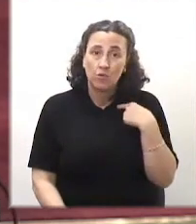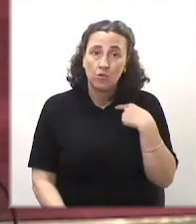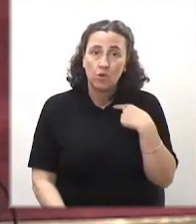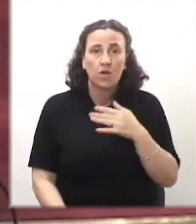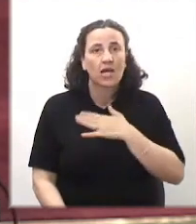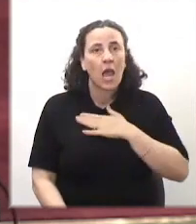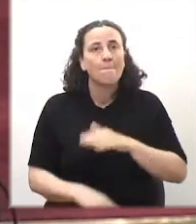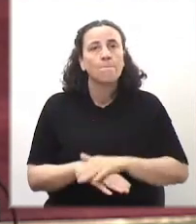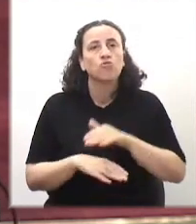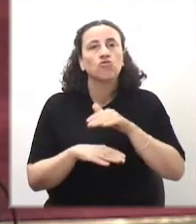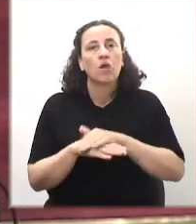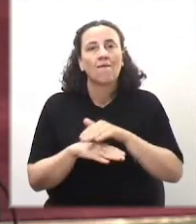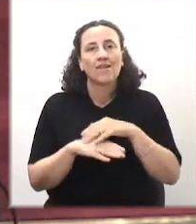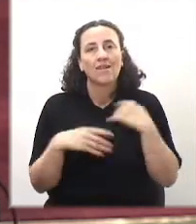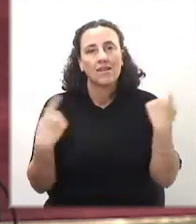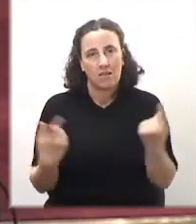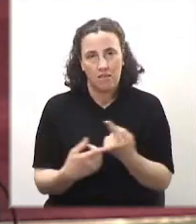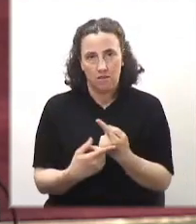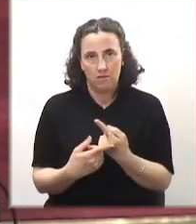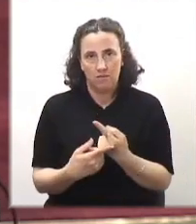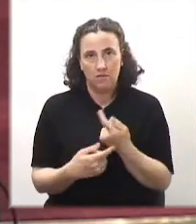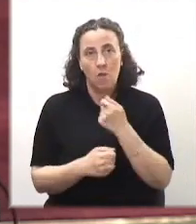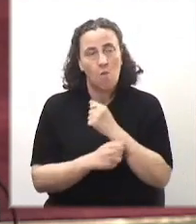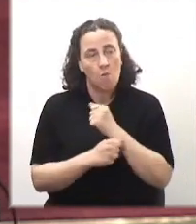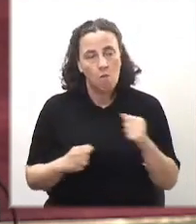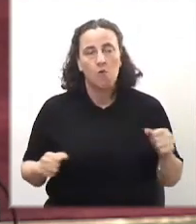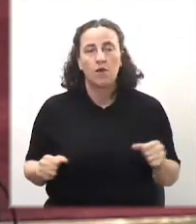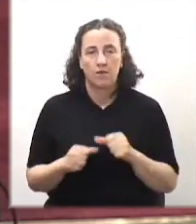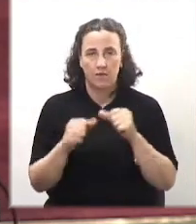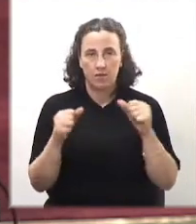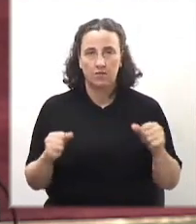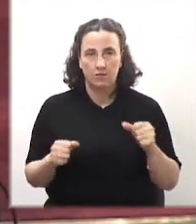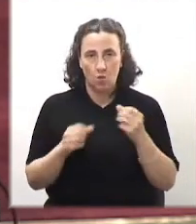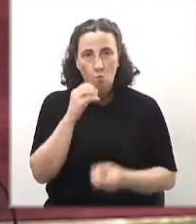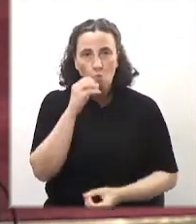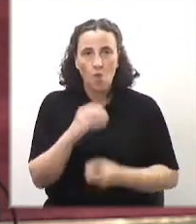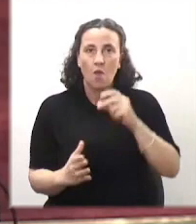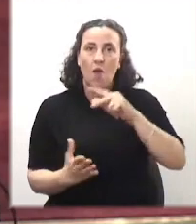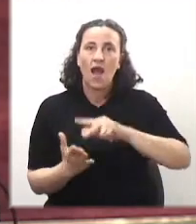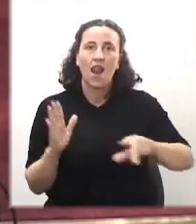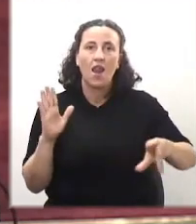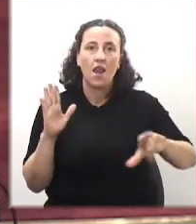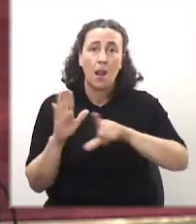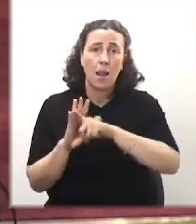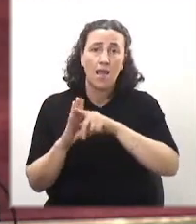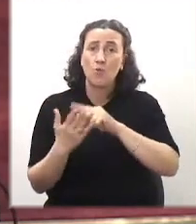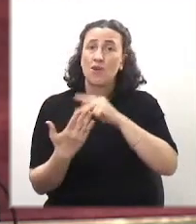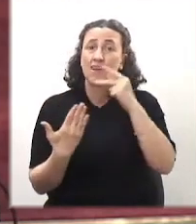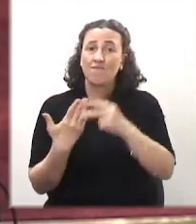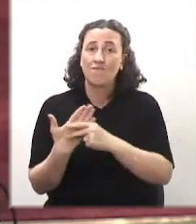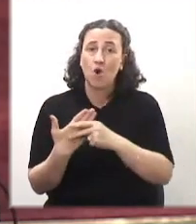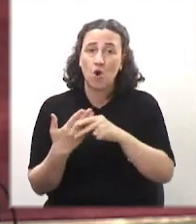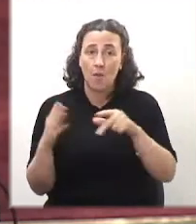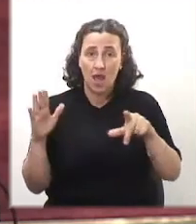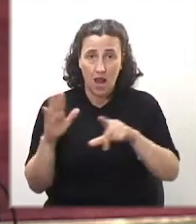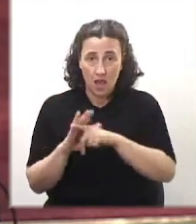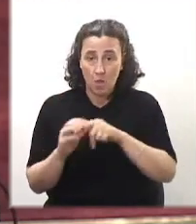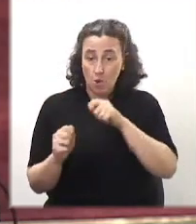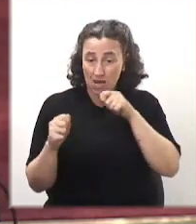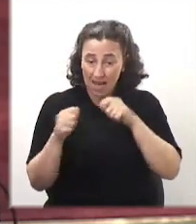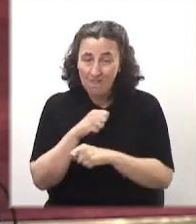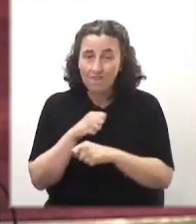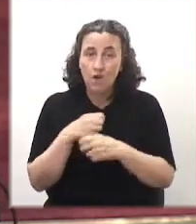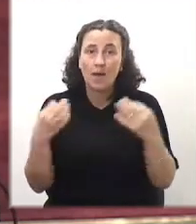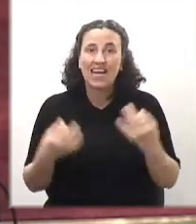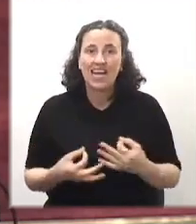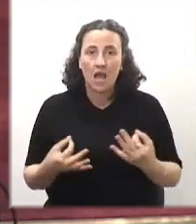sentido de responsabilidad se puede hacer realmente una ley, un proyecto de ley, una reforma real